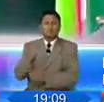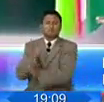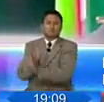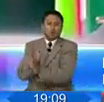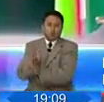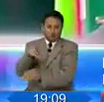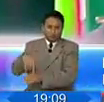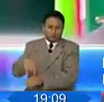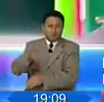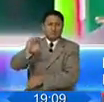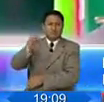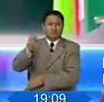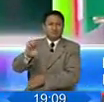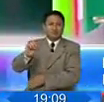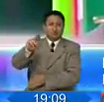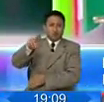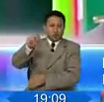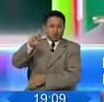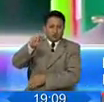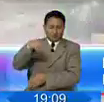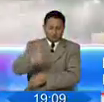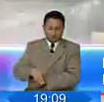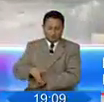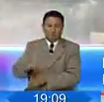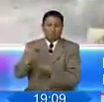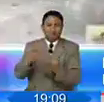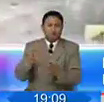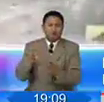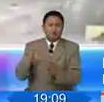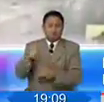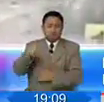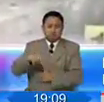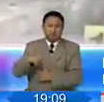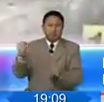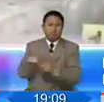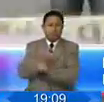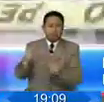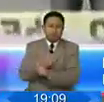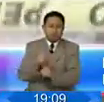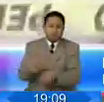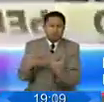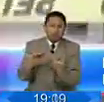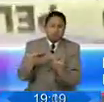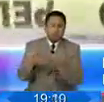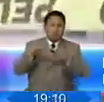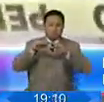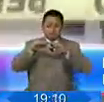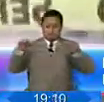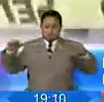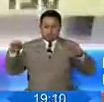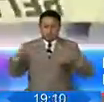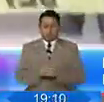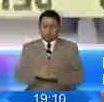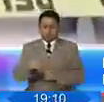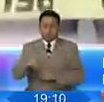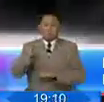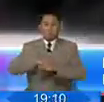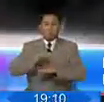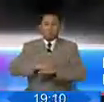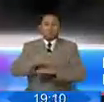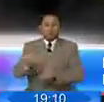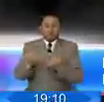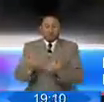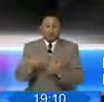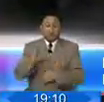Luis Escobar explica que en términos cualitativos, la violencia es transversal. Obedece a una naturalización